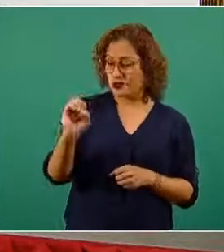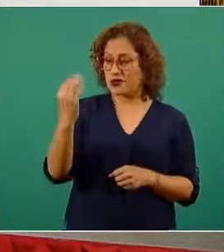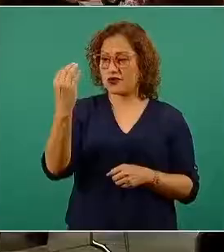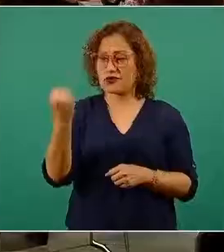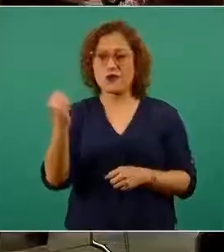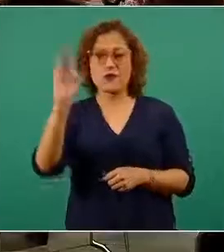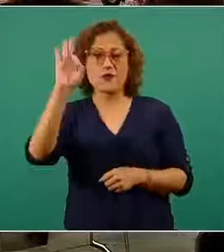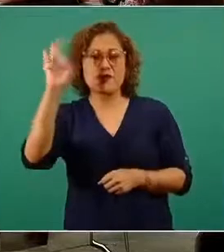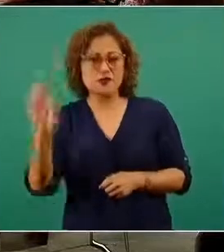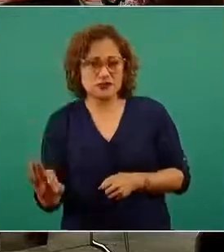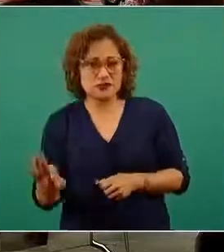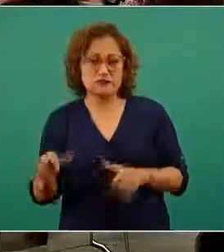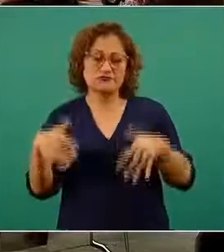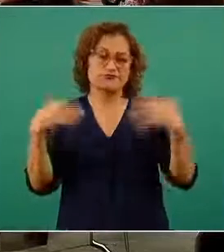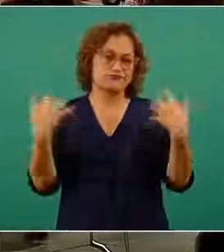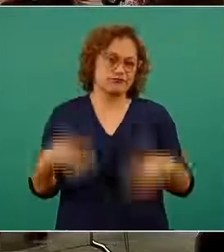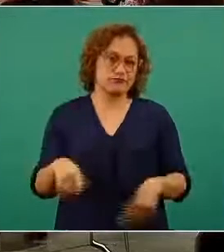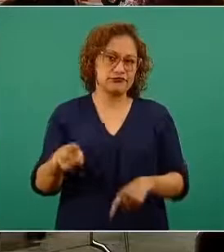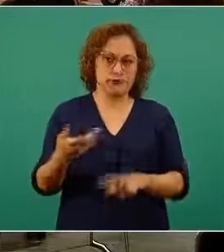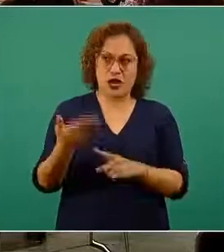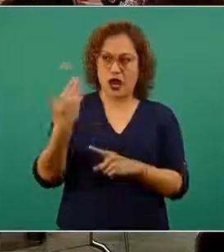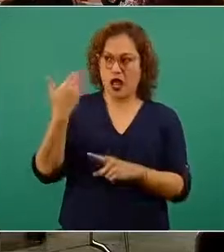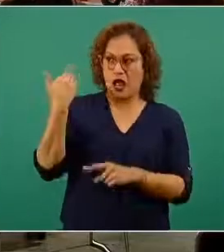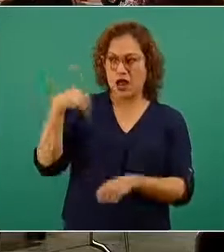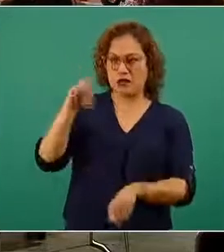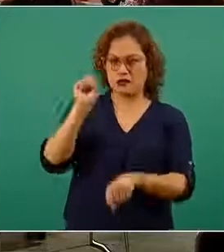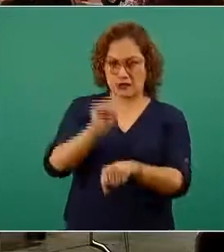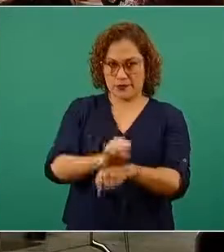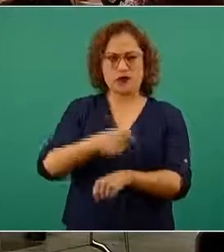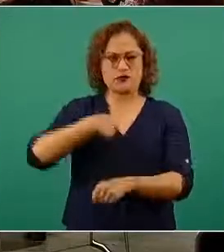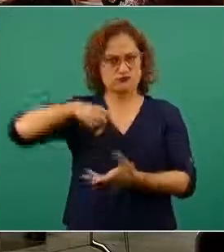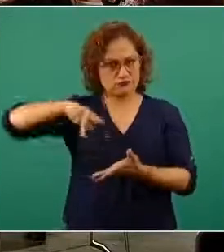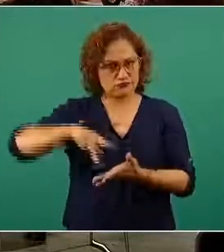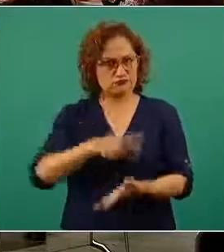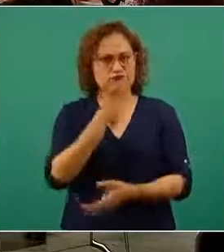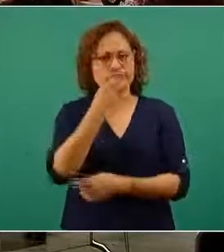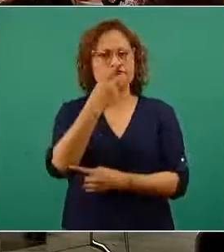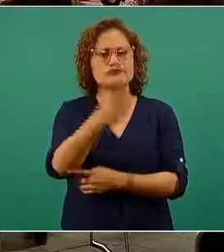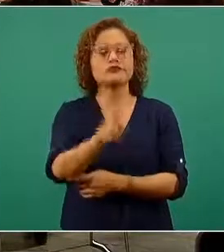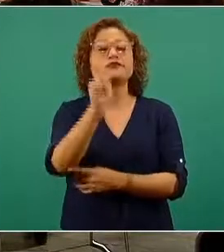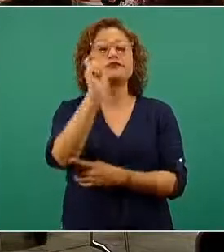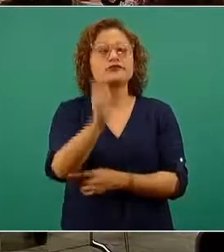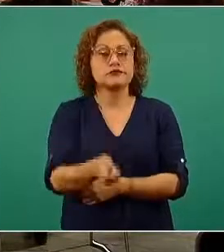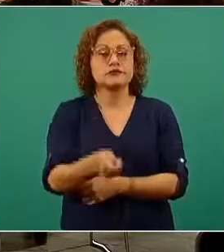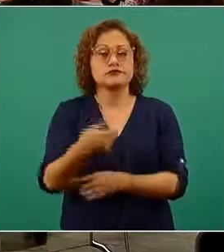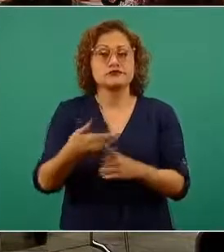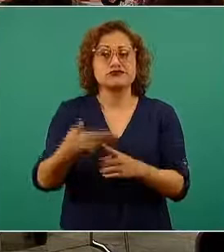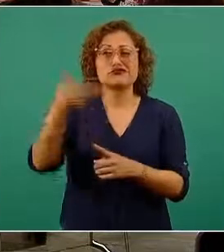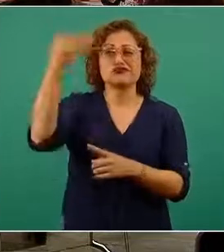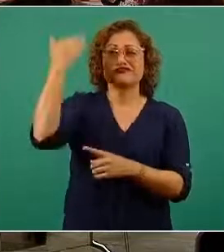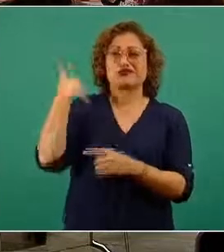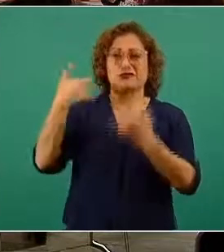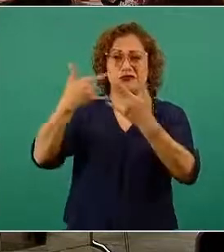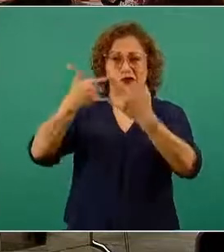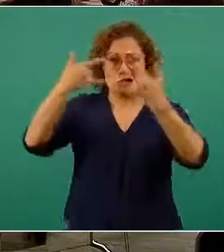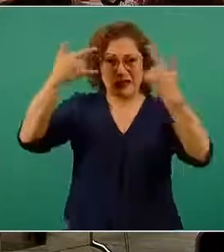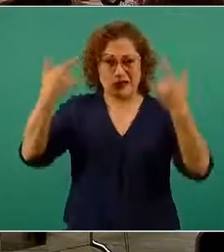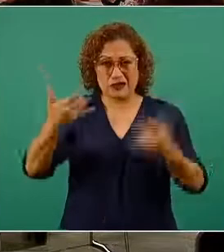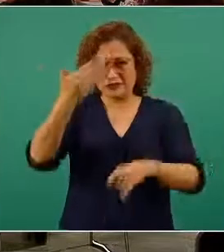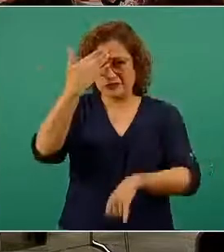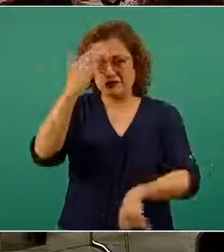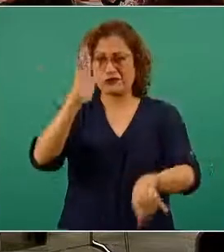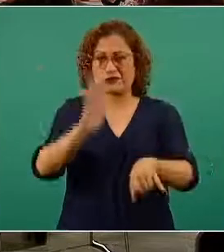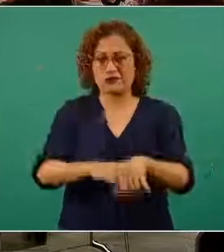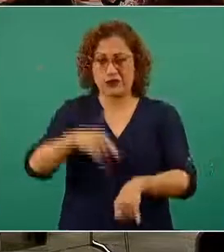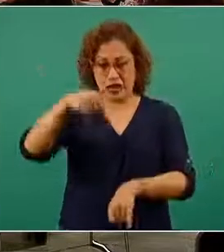0.09%. Comentamos hace muchas semanas, pero aprovecho para recordarlo, históricamente la vacunación en México a través de su programa